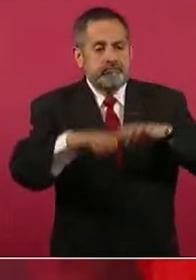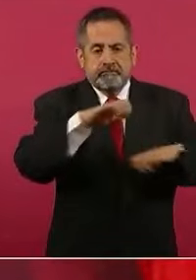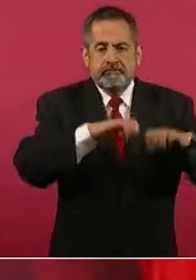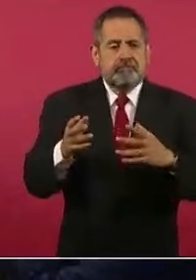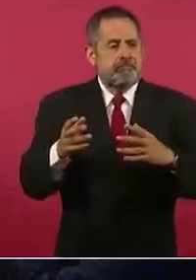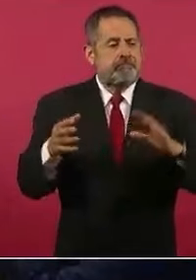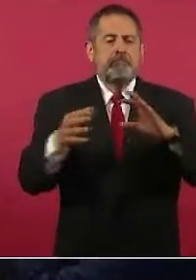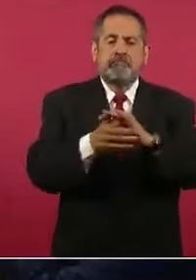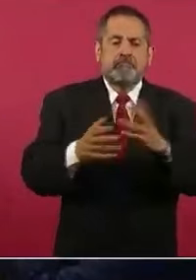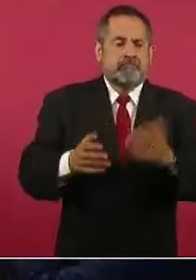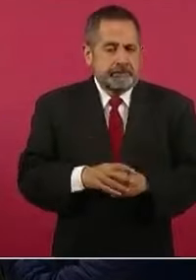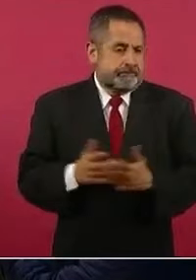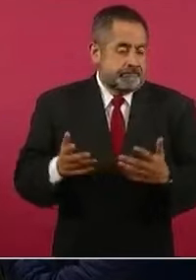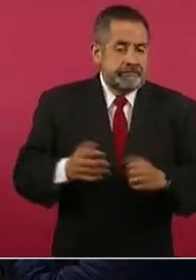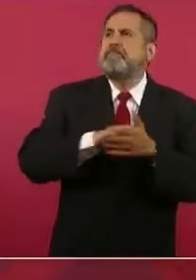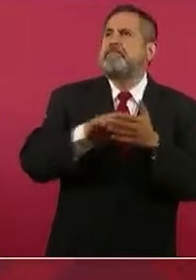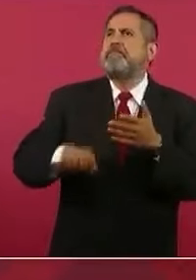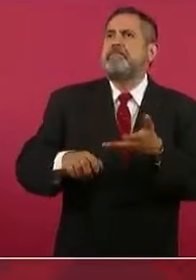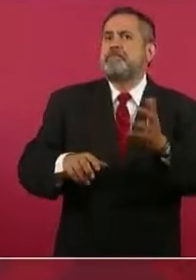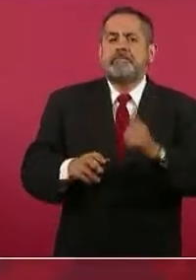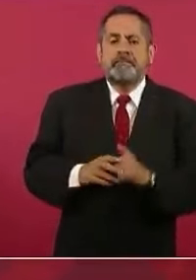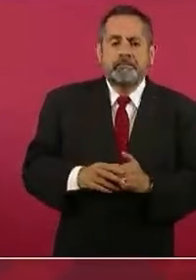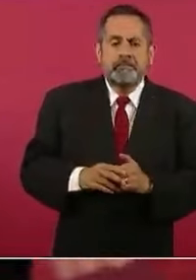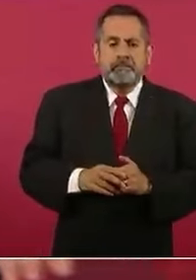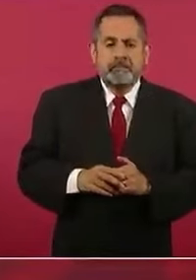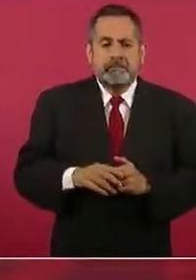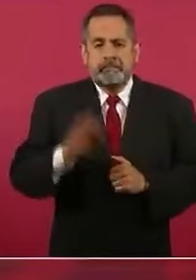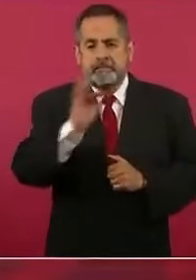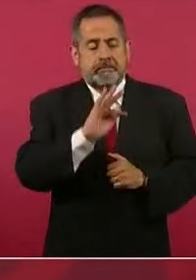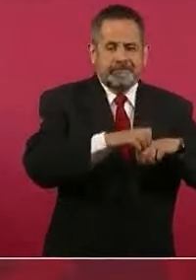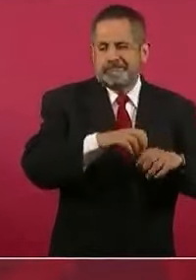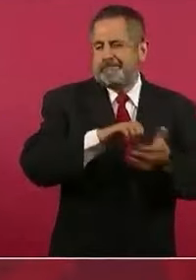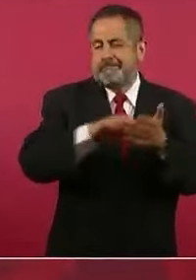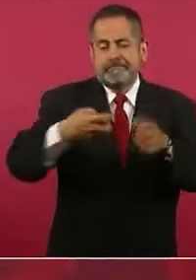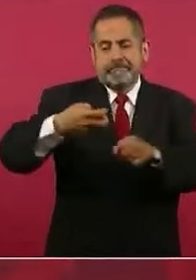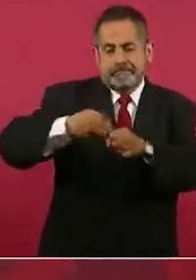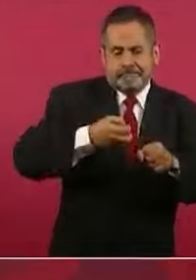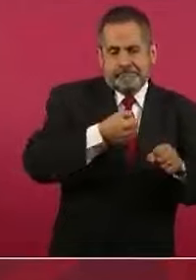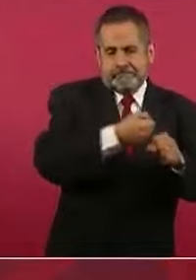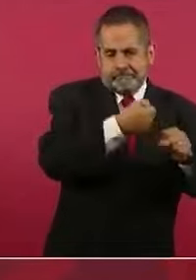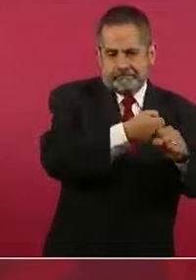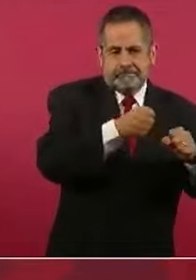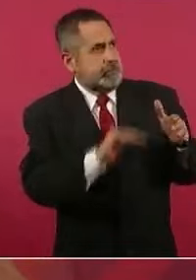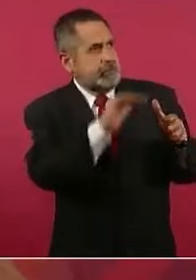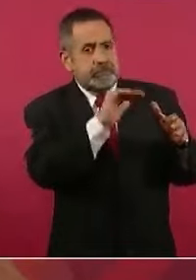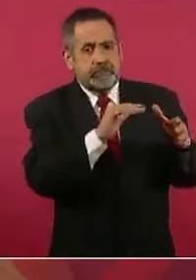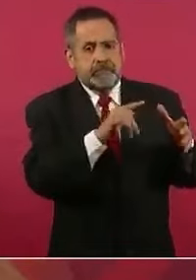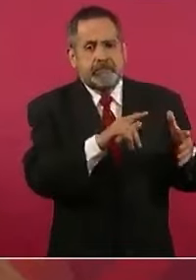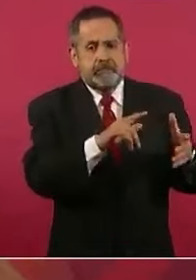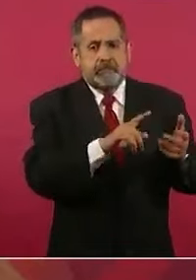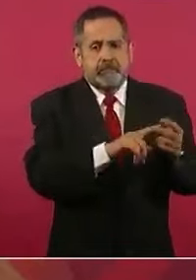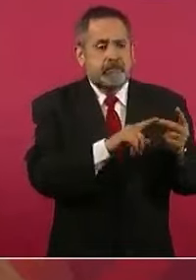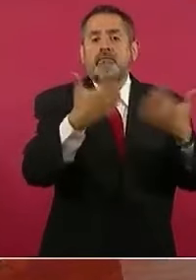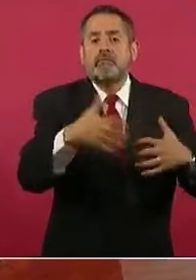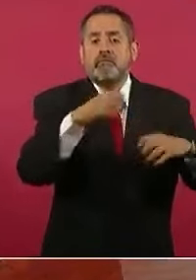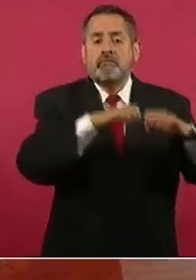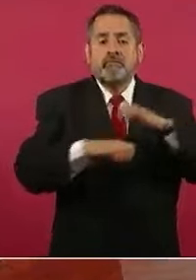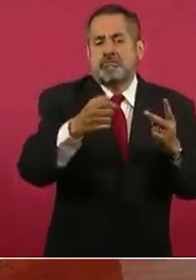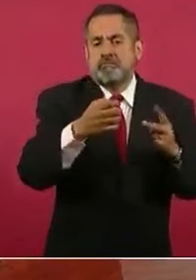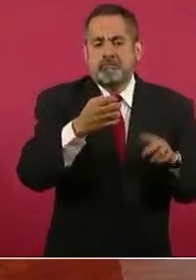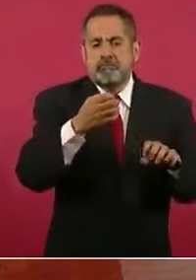pueda llegar. No pasa nada si hay una planta cervecera que tiene otra planta